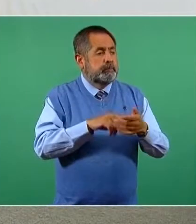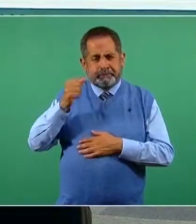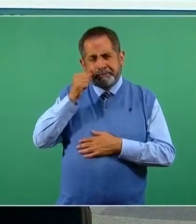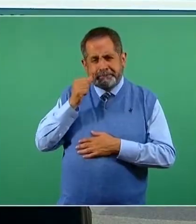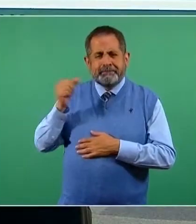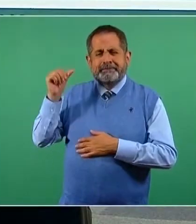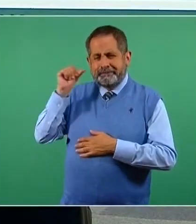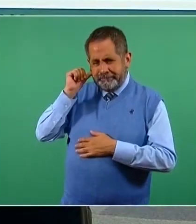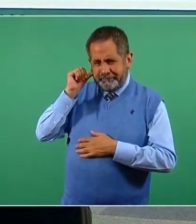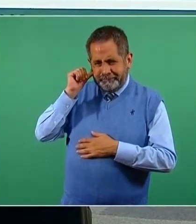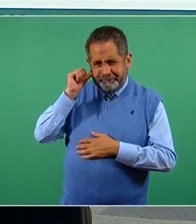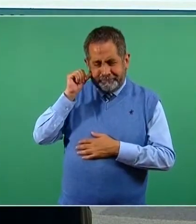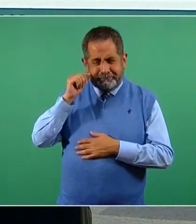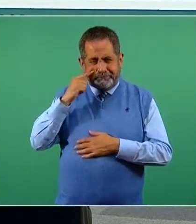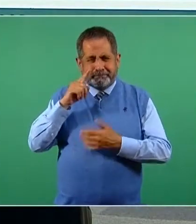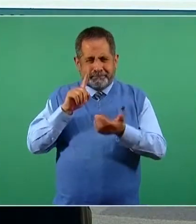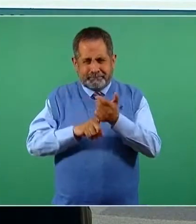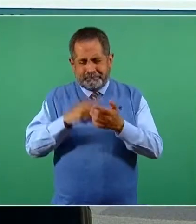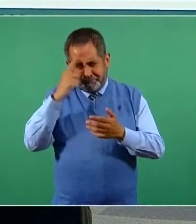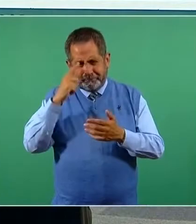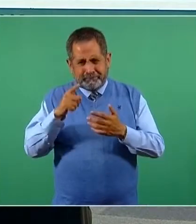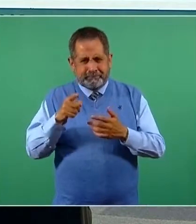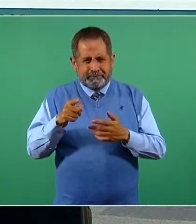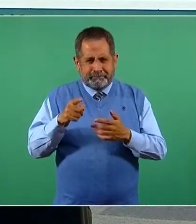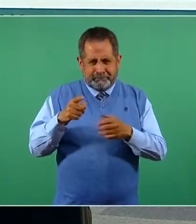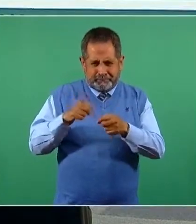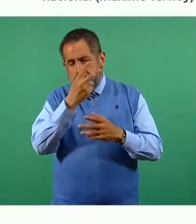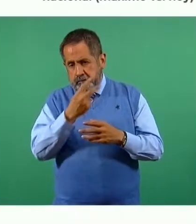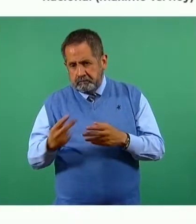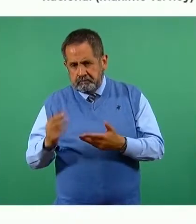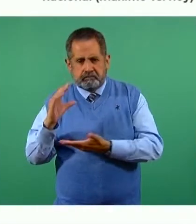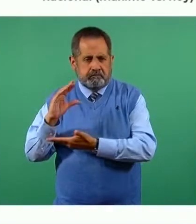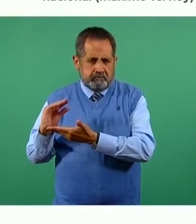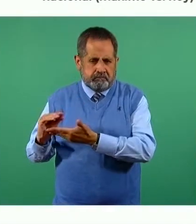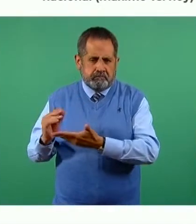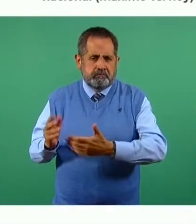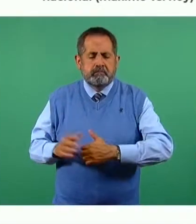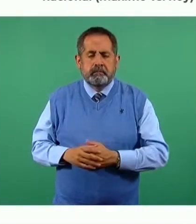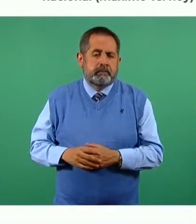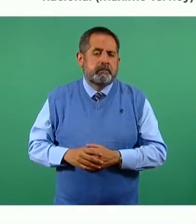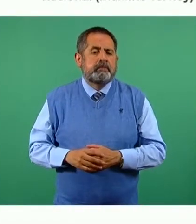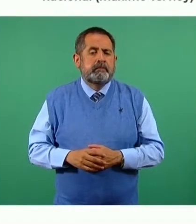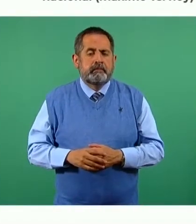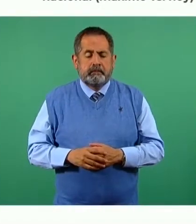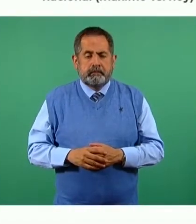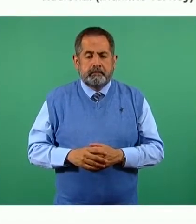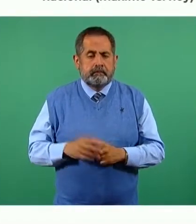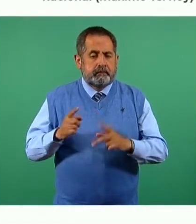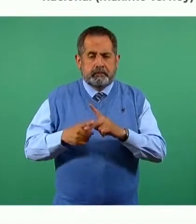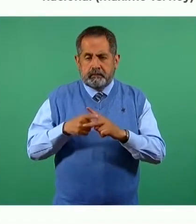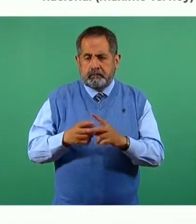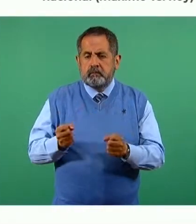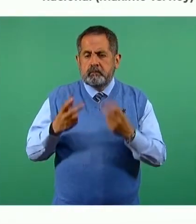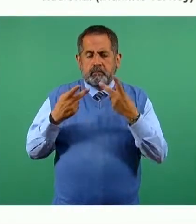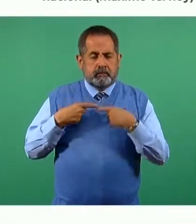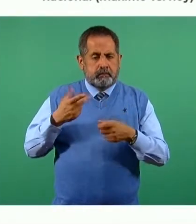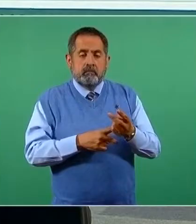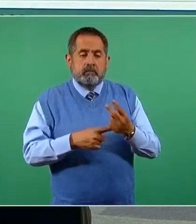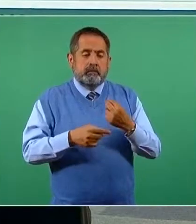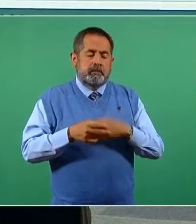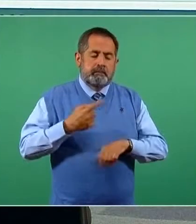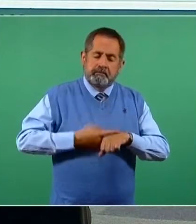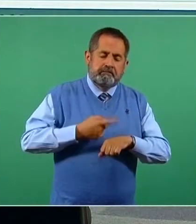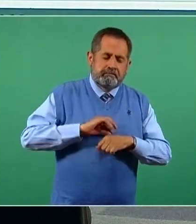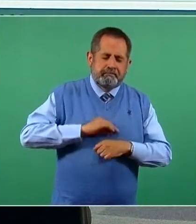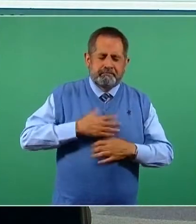348 muertes restantes habrían ocurrido en las últimas semanas y también fueron ya confirmadas como decesos causados por la